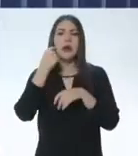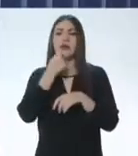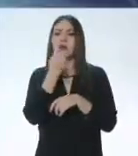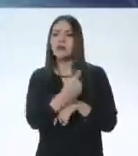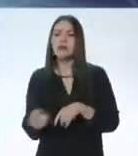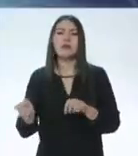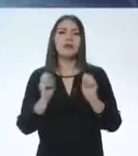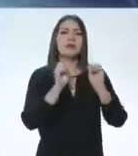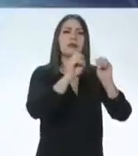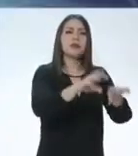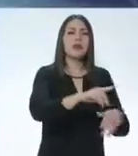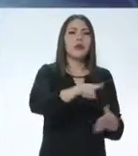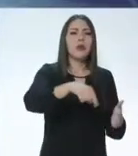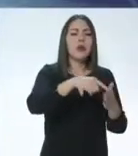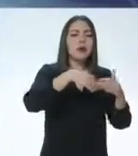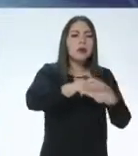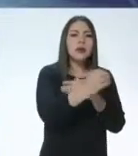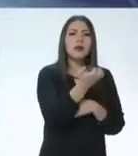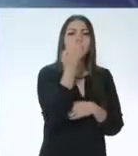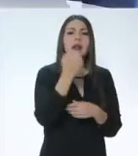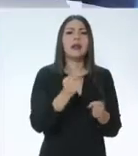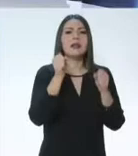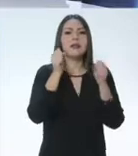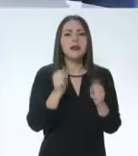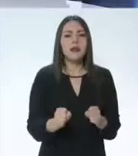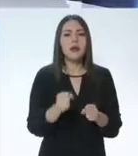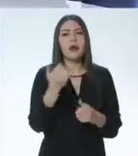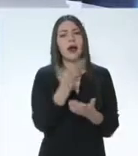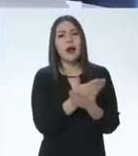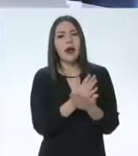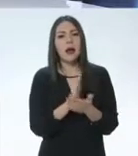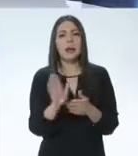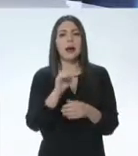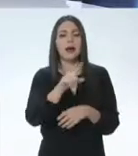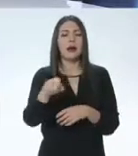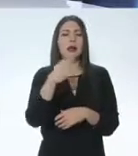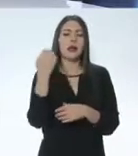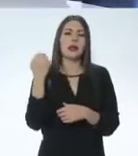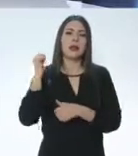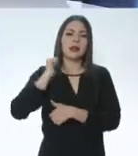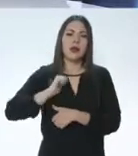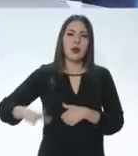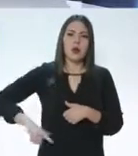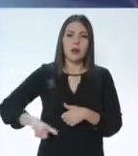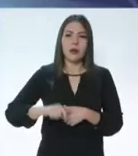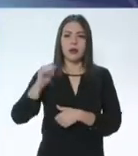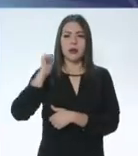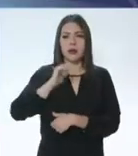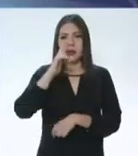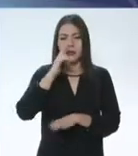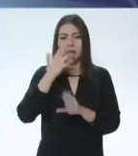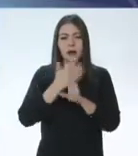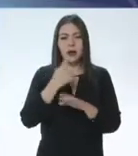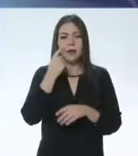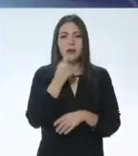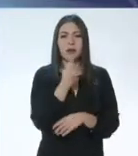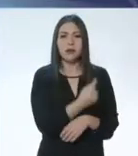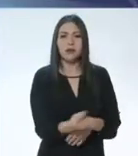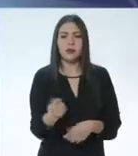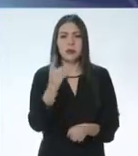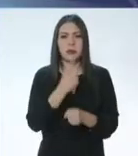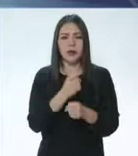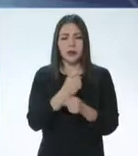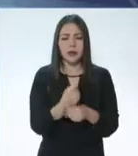eficiente, eficaz y que además, se encarguen de la educación en la primera infancia? Claro, es una responsabilidad que el Estado debe asumir, por eso nos parece